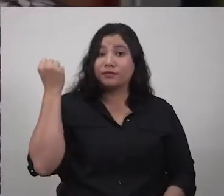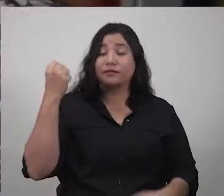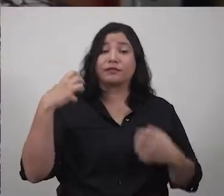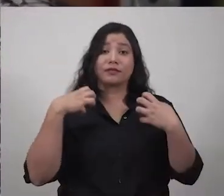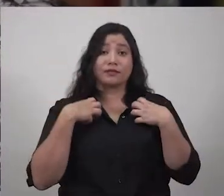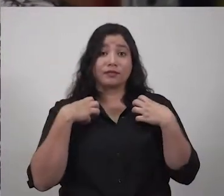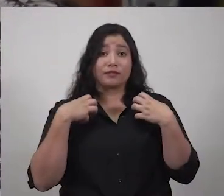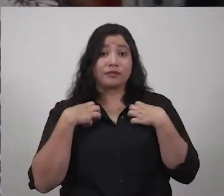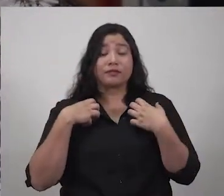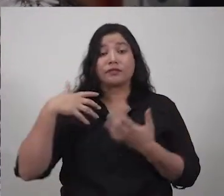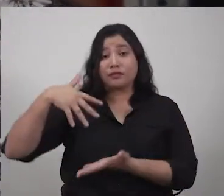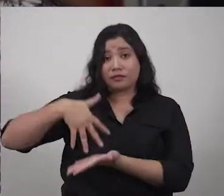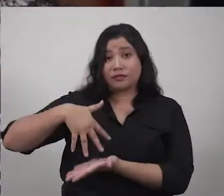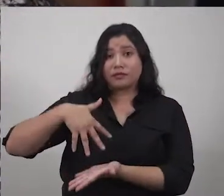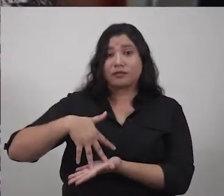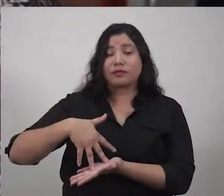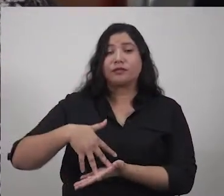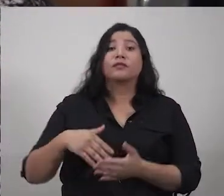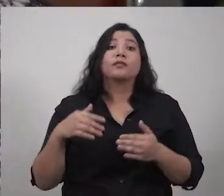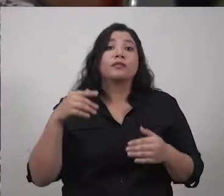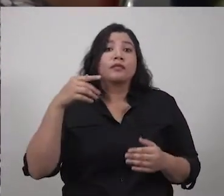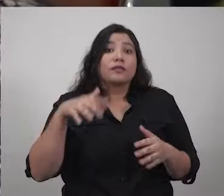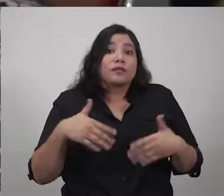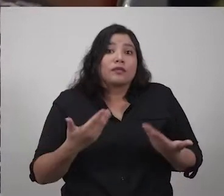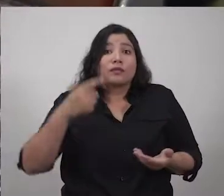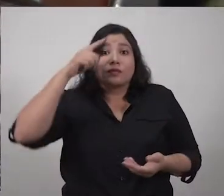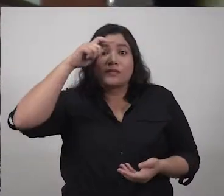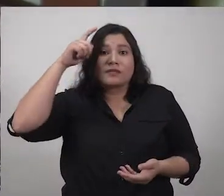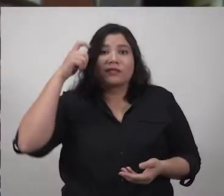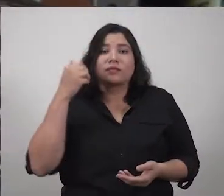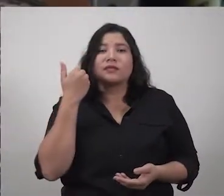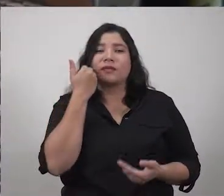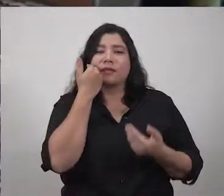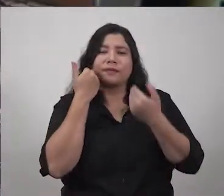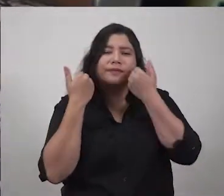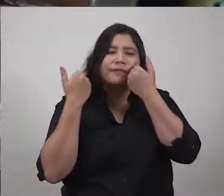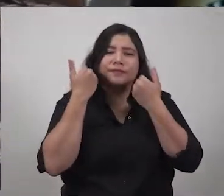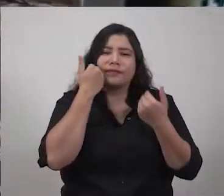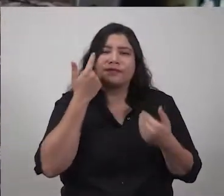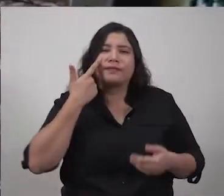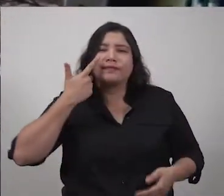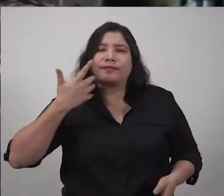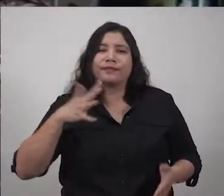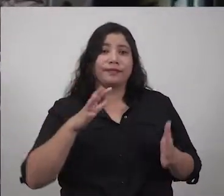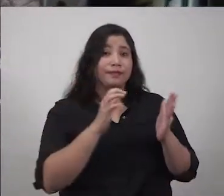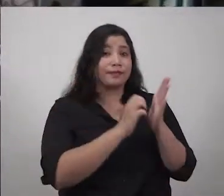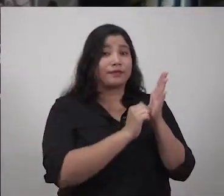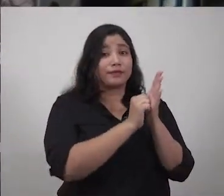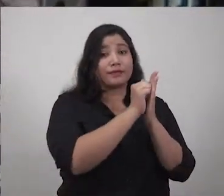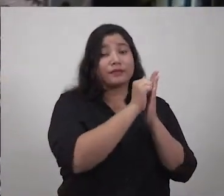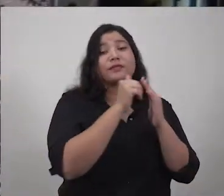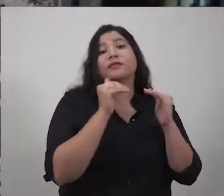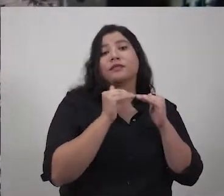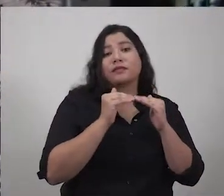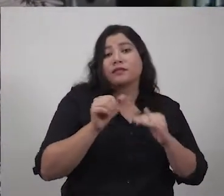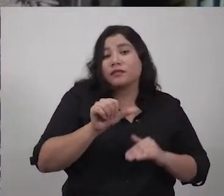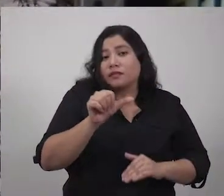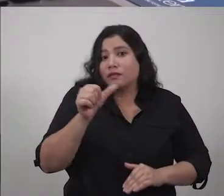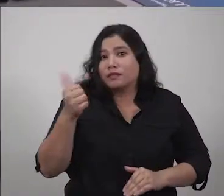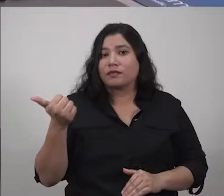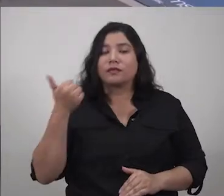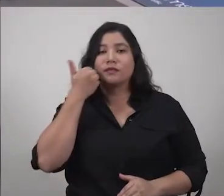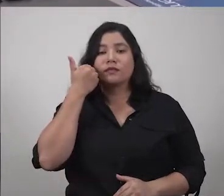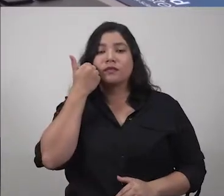vida de nuestro pueblo, como es el trabajo con las enfermedades crónicas, entre ellas pues el cáncer y otro tipo de